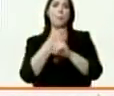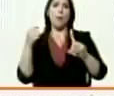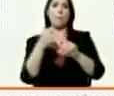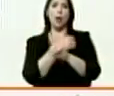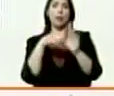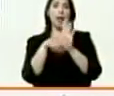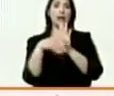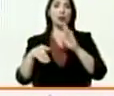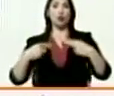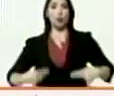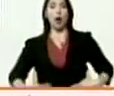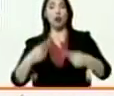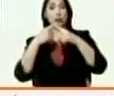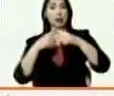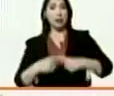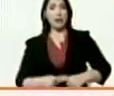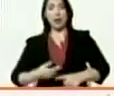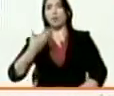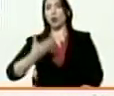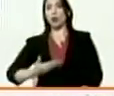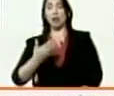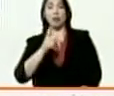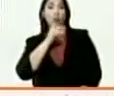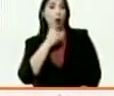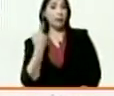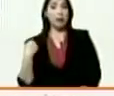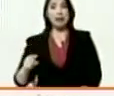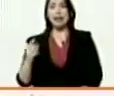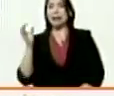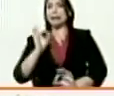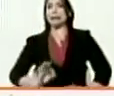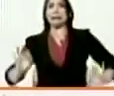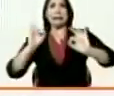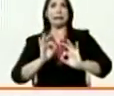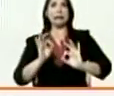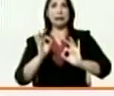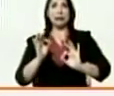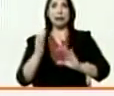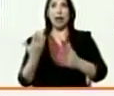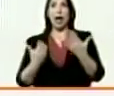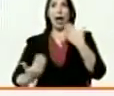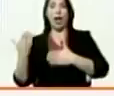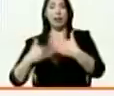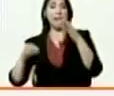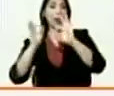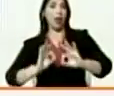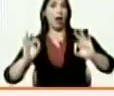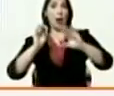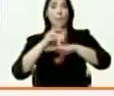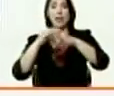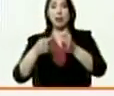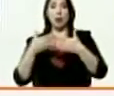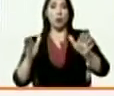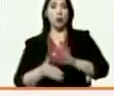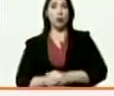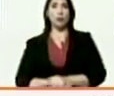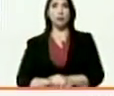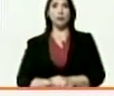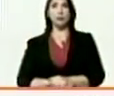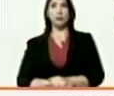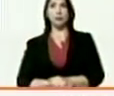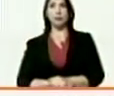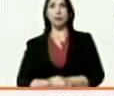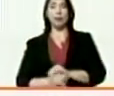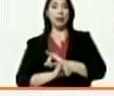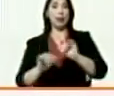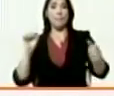cifra récord que no tenía un antecedente inmediato en el Ministerio Público. Se ha